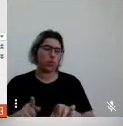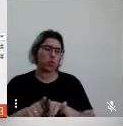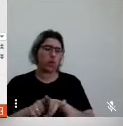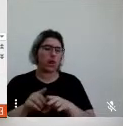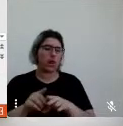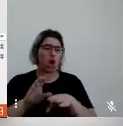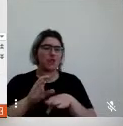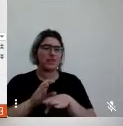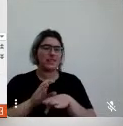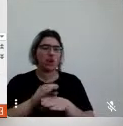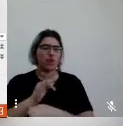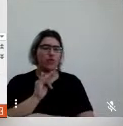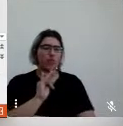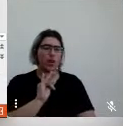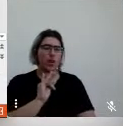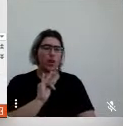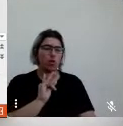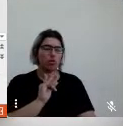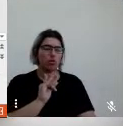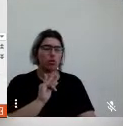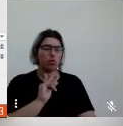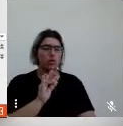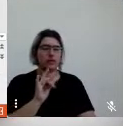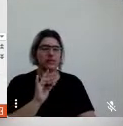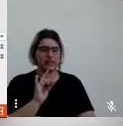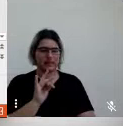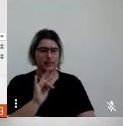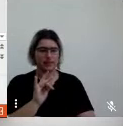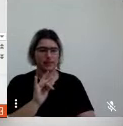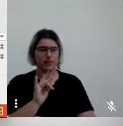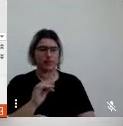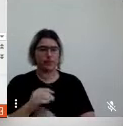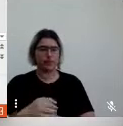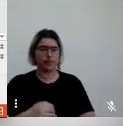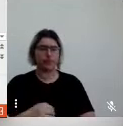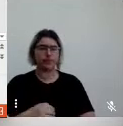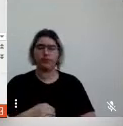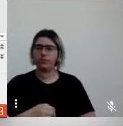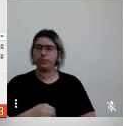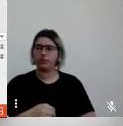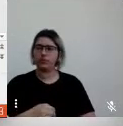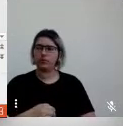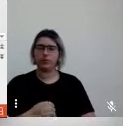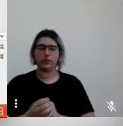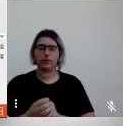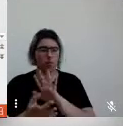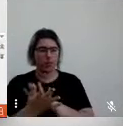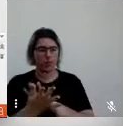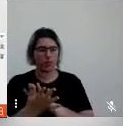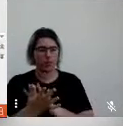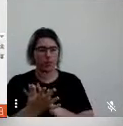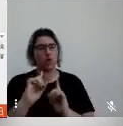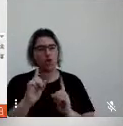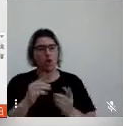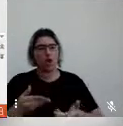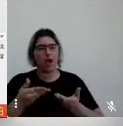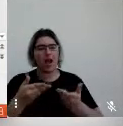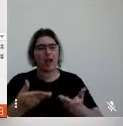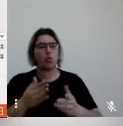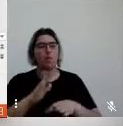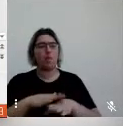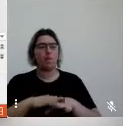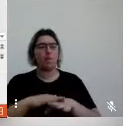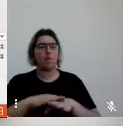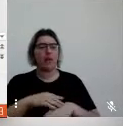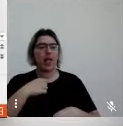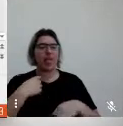bueno? Que sí. producen colesterol bueno. No es que lo produzcan, es que ayudan a la digestión de las grasas, ¿vale?